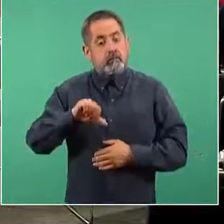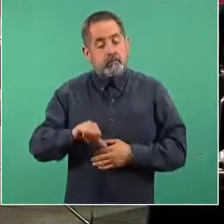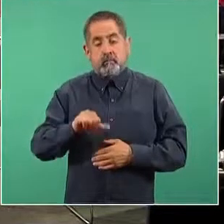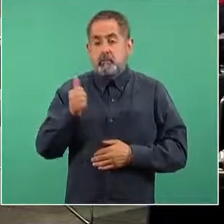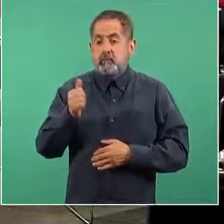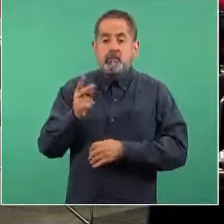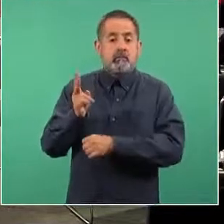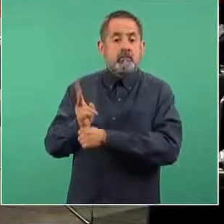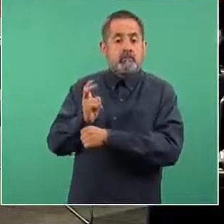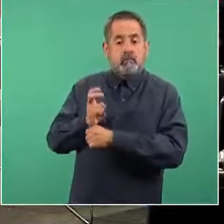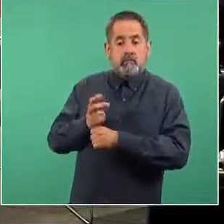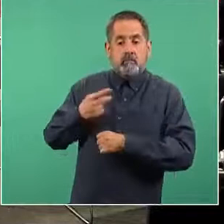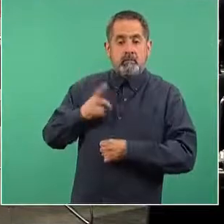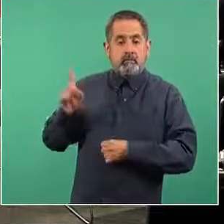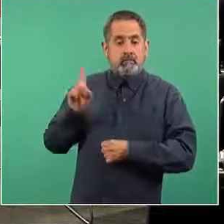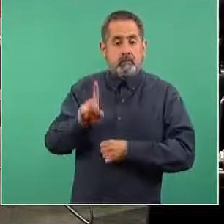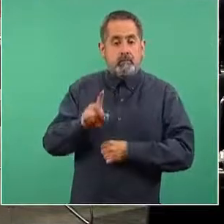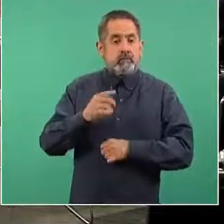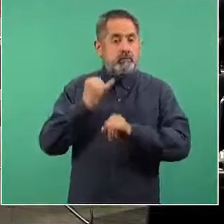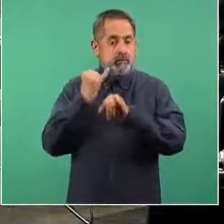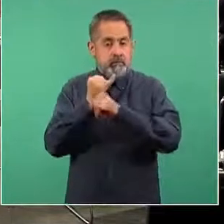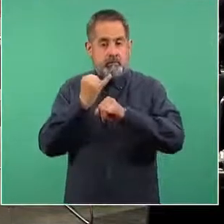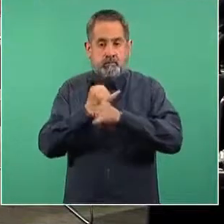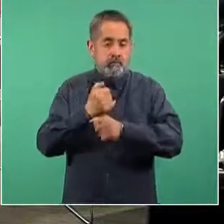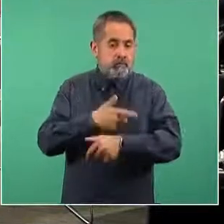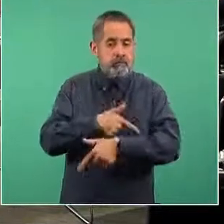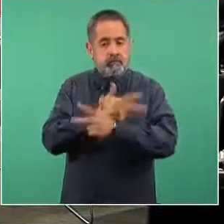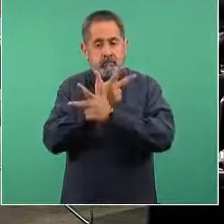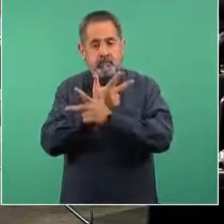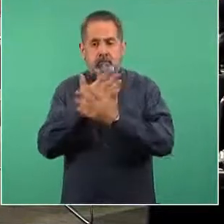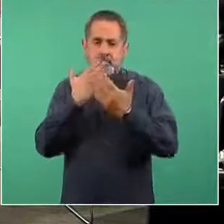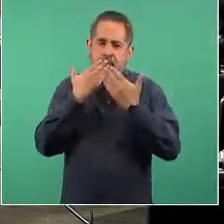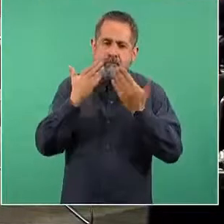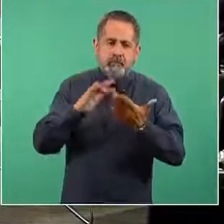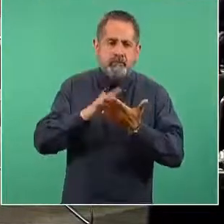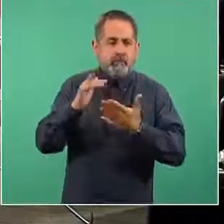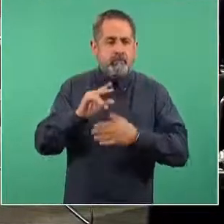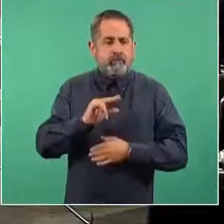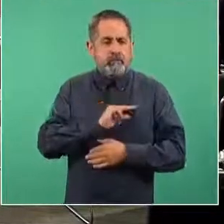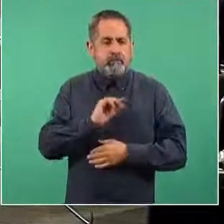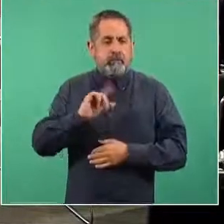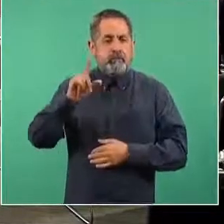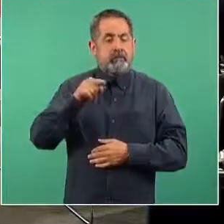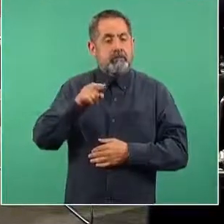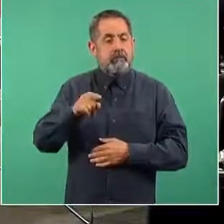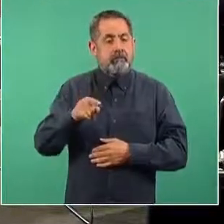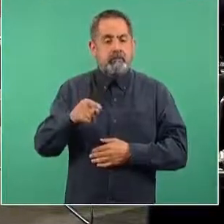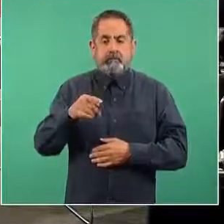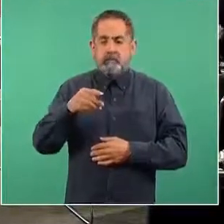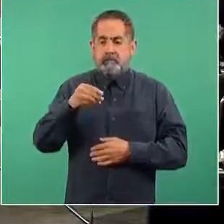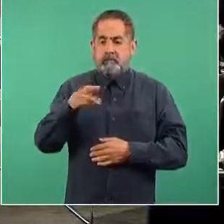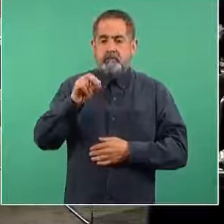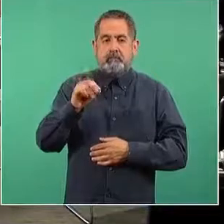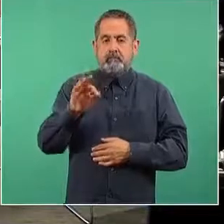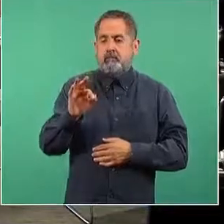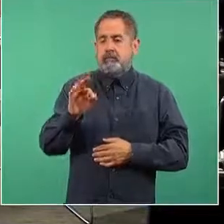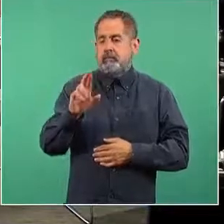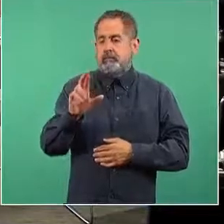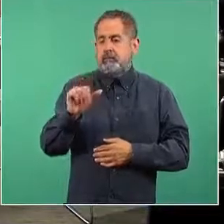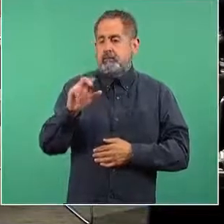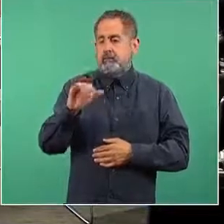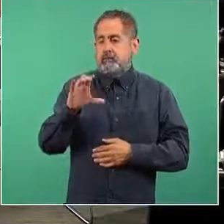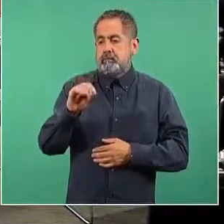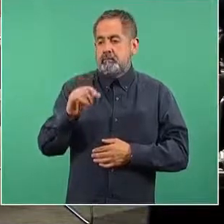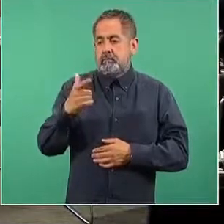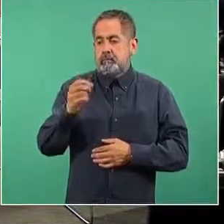nos acompaña por la vía remota y queremos agradecerle su presencia. Es el maestro Francisco Góngora Ramírez,